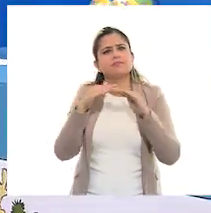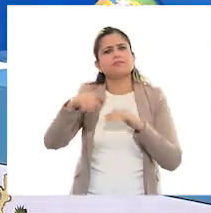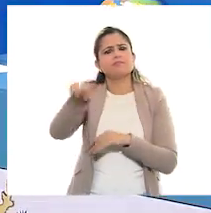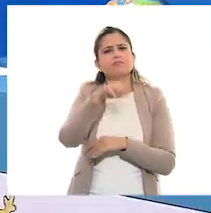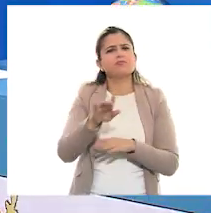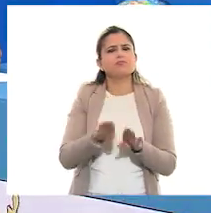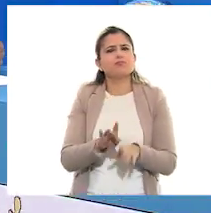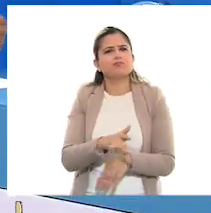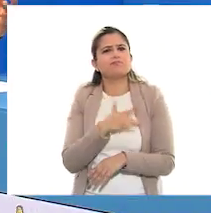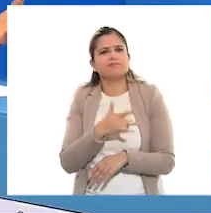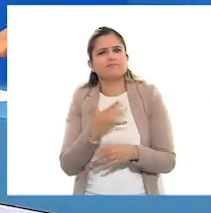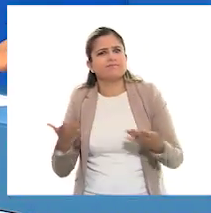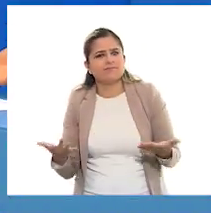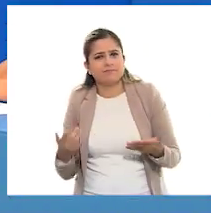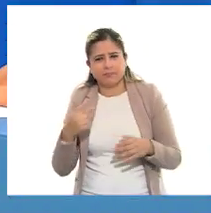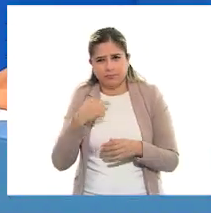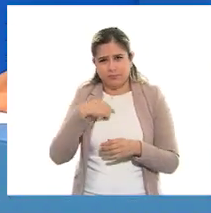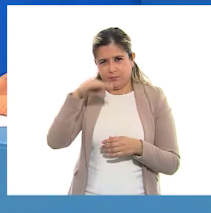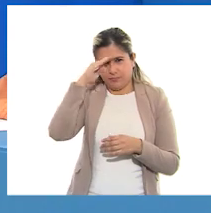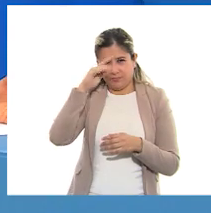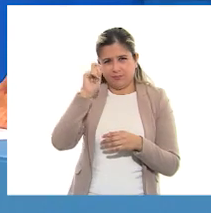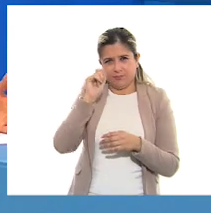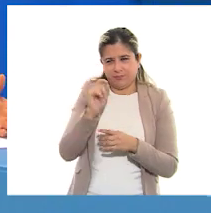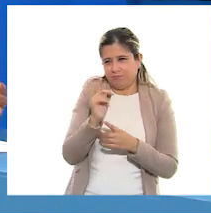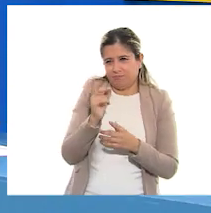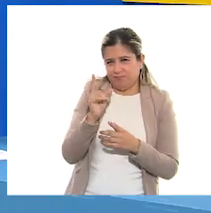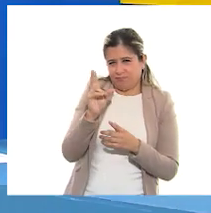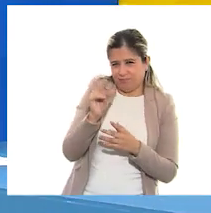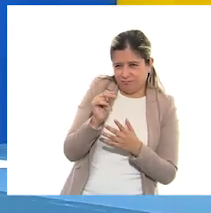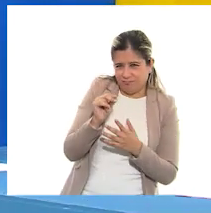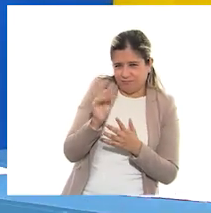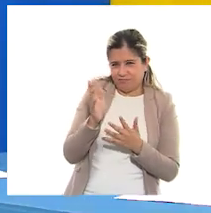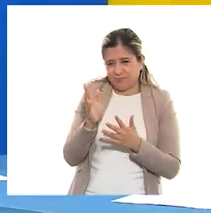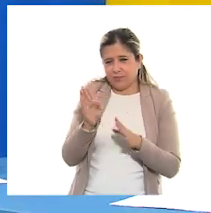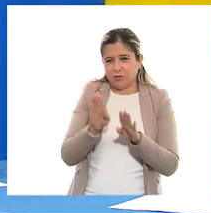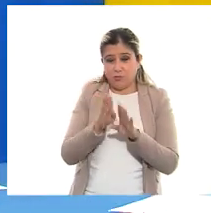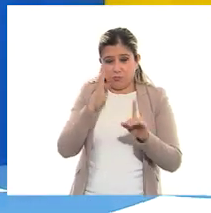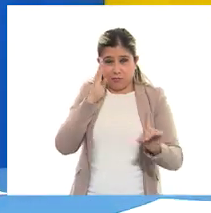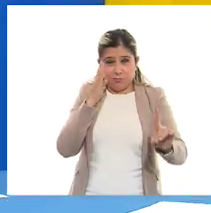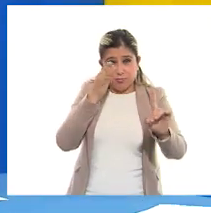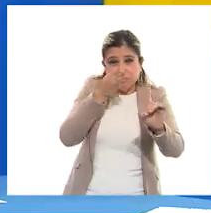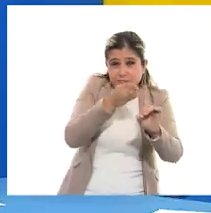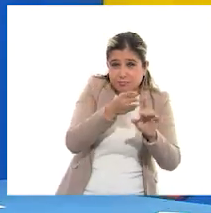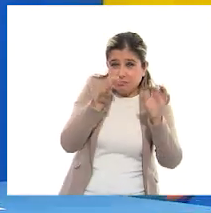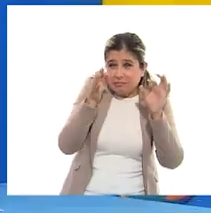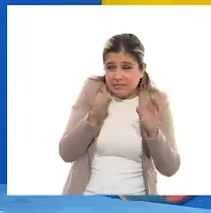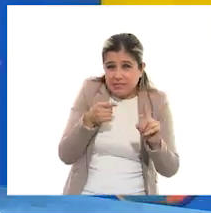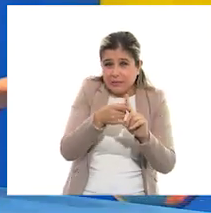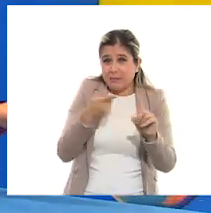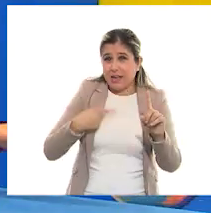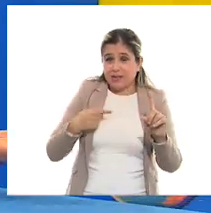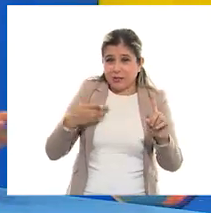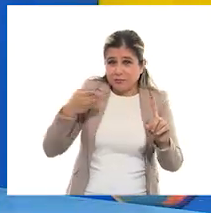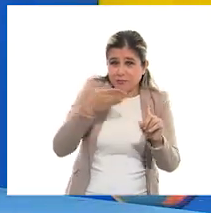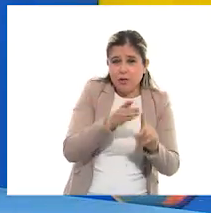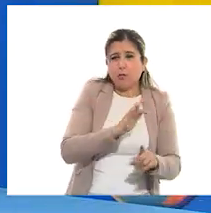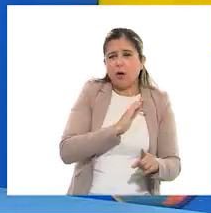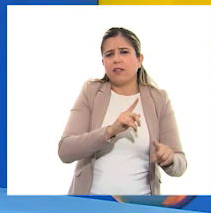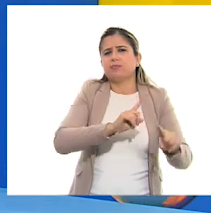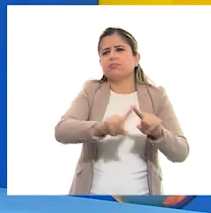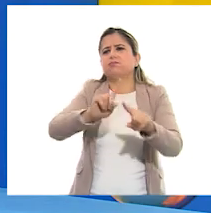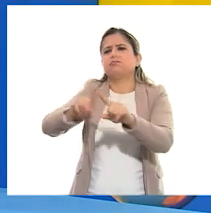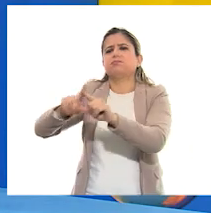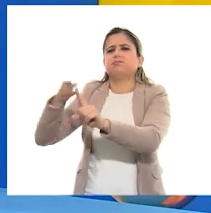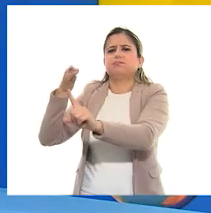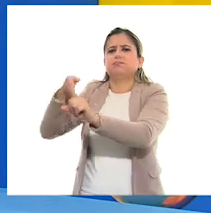les parece? Yo coincido contigo, María. Como no va dirigido directamente a alguien, puede tener múltiples